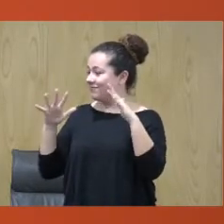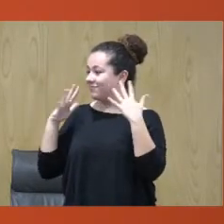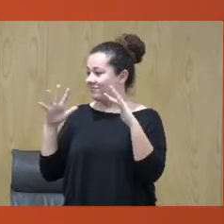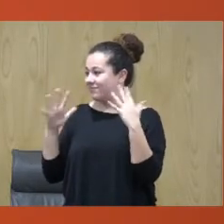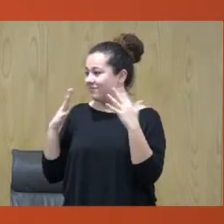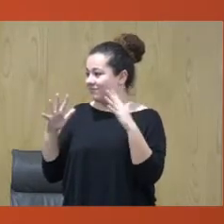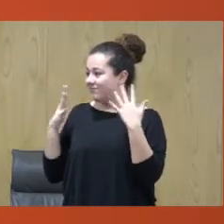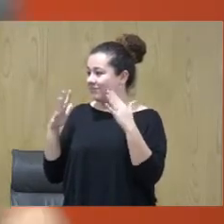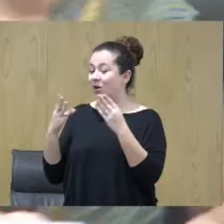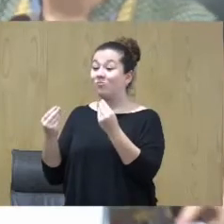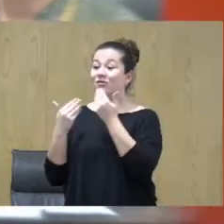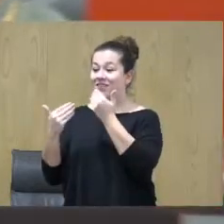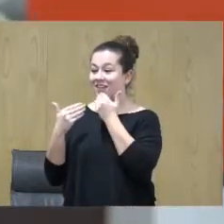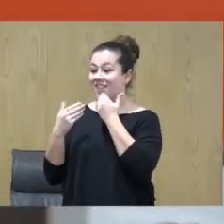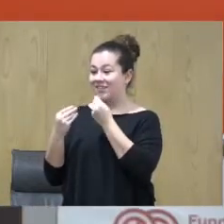Muchísimas gracias.